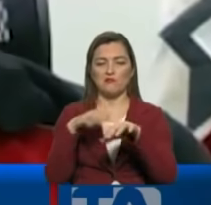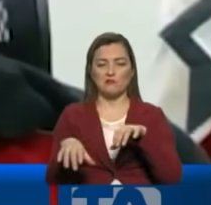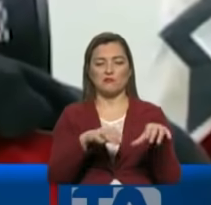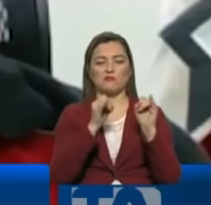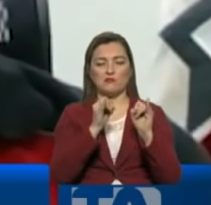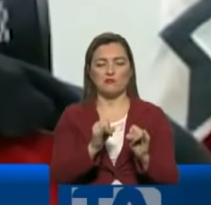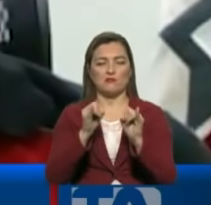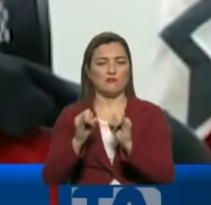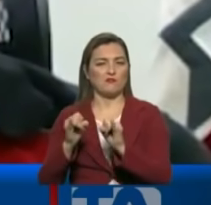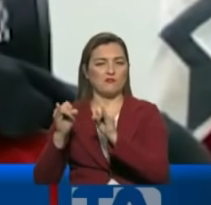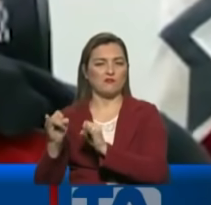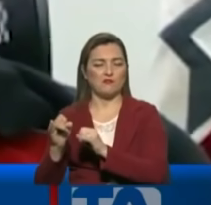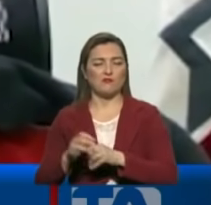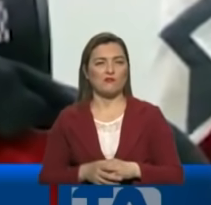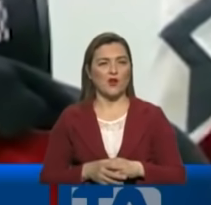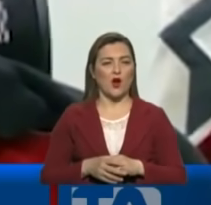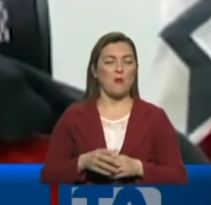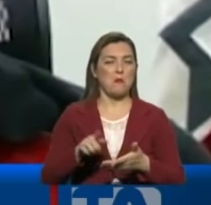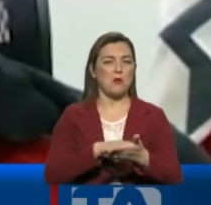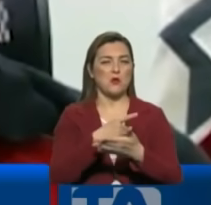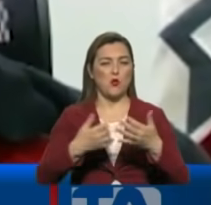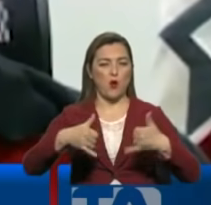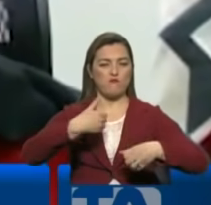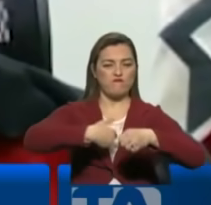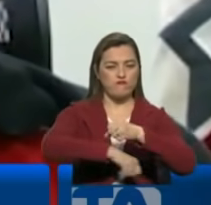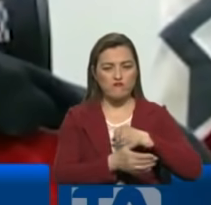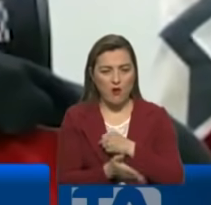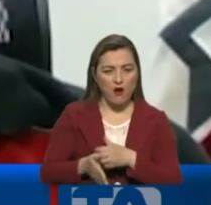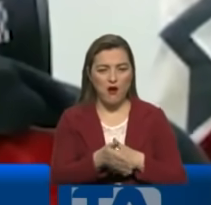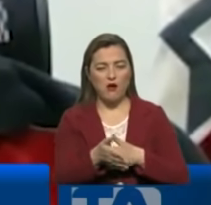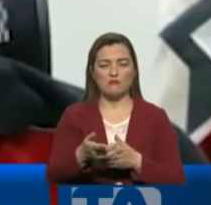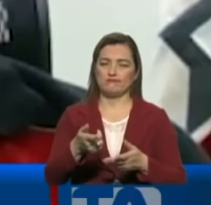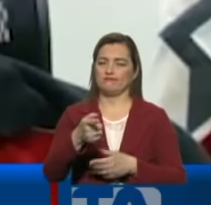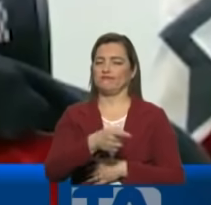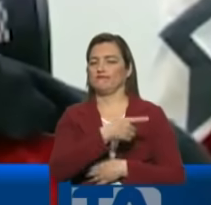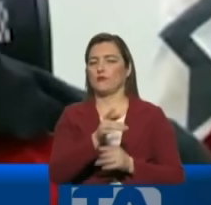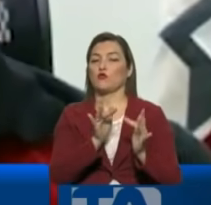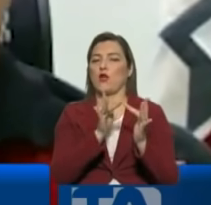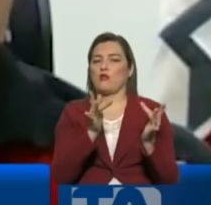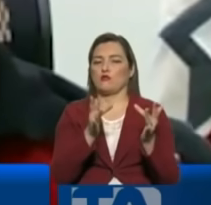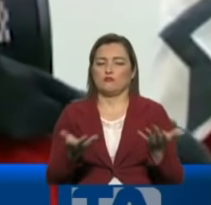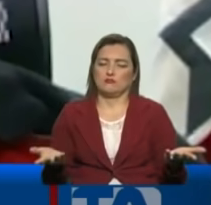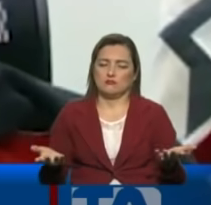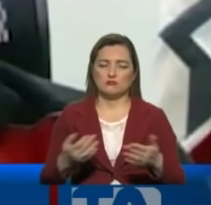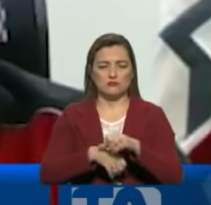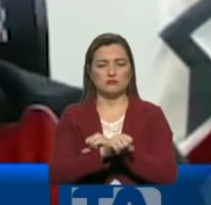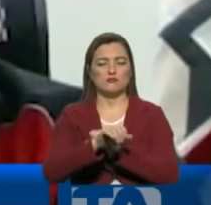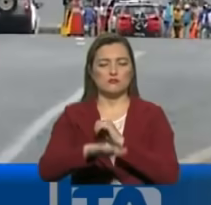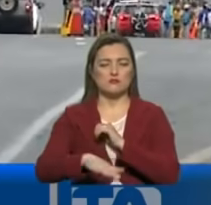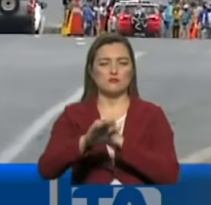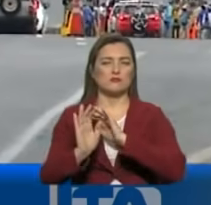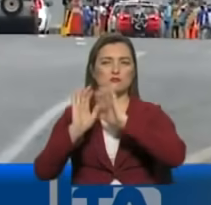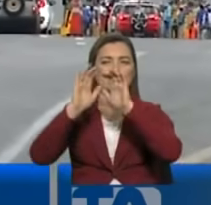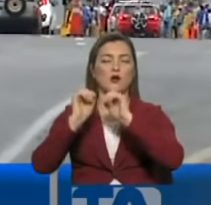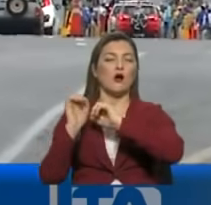actividades individuales. Lo que está prohibido son las canchas en donde se generan actividades de contacto físico, como el fútbol, el básquet, el